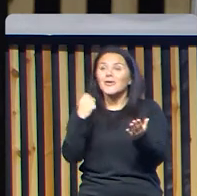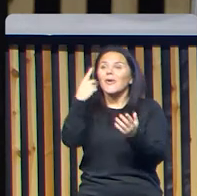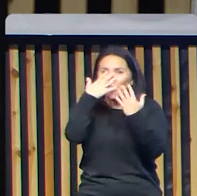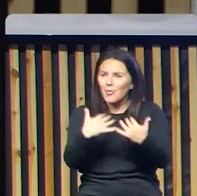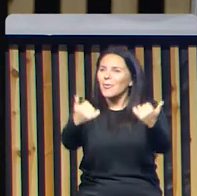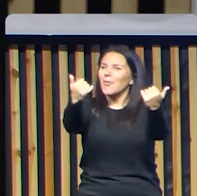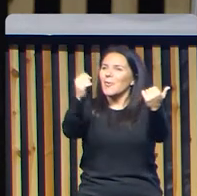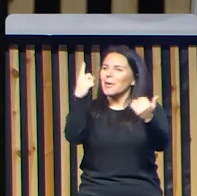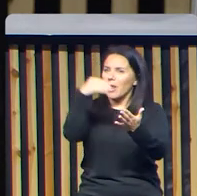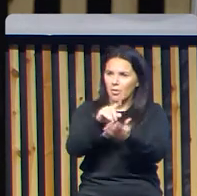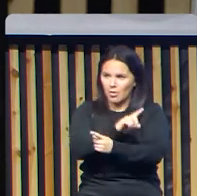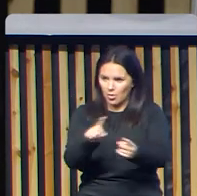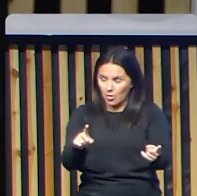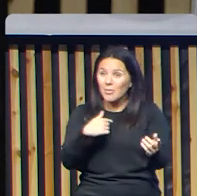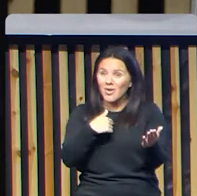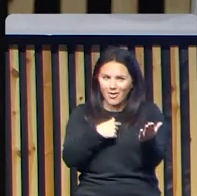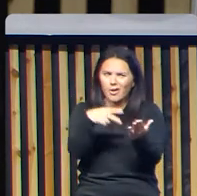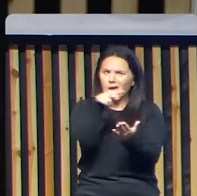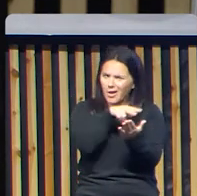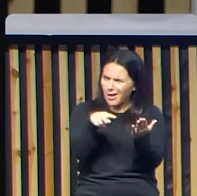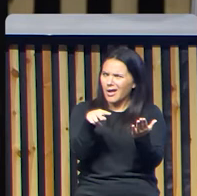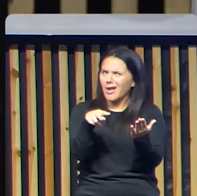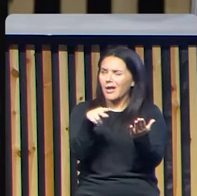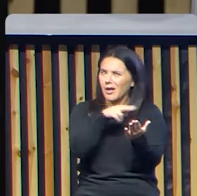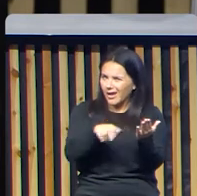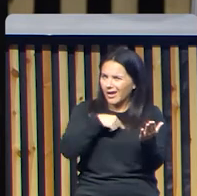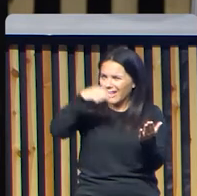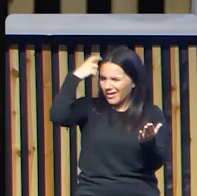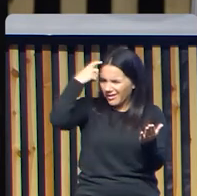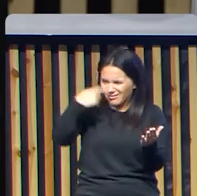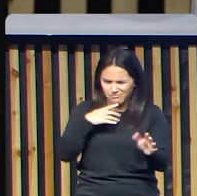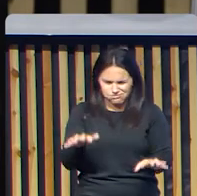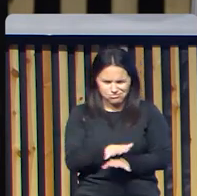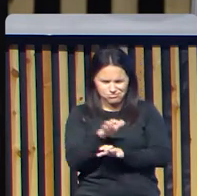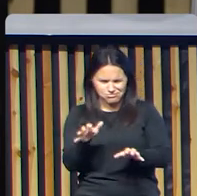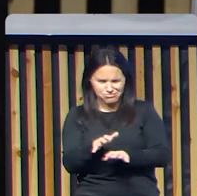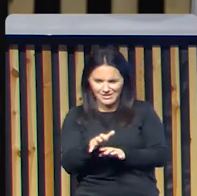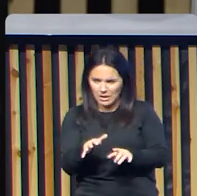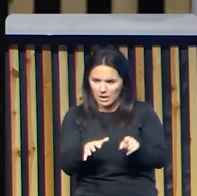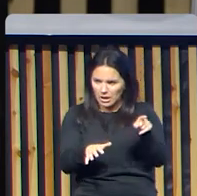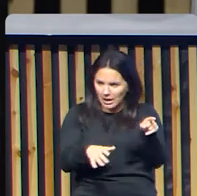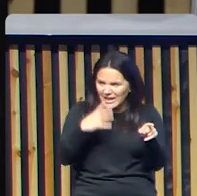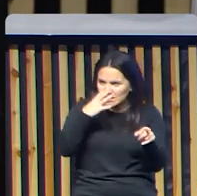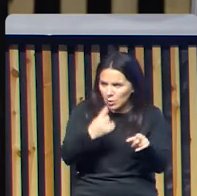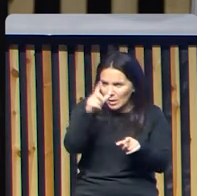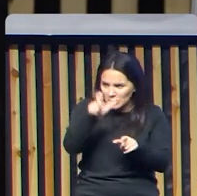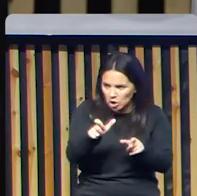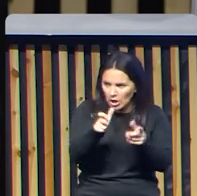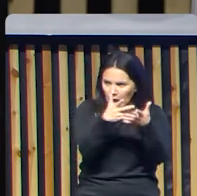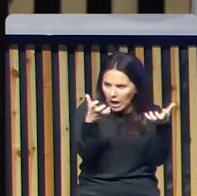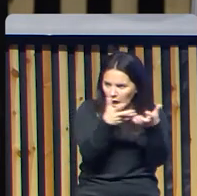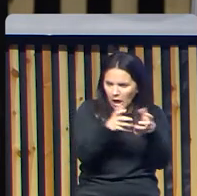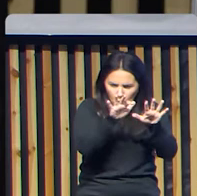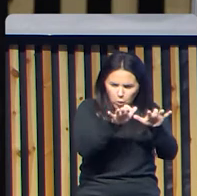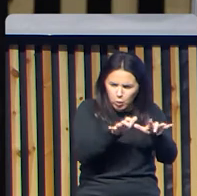lo leo en público una y otra vez Es que me parto de risa pensando pero es que esto hay gente que lo ha escrito en serio En realidad